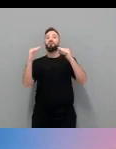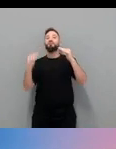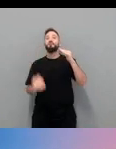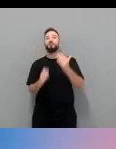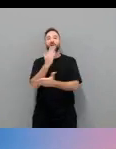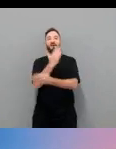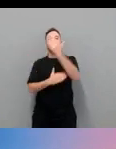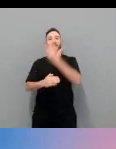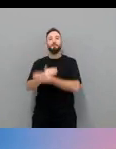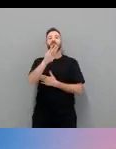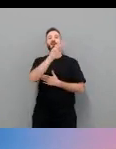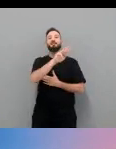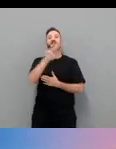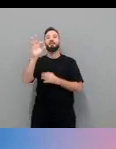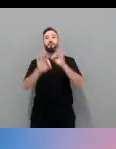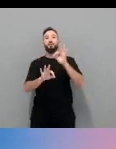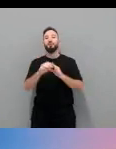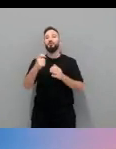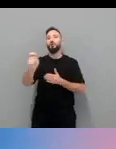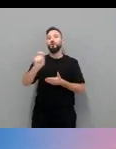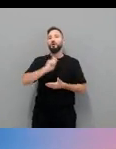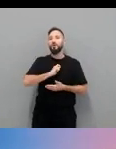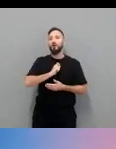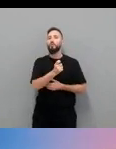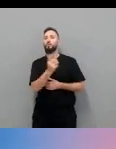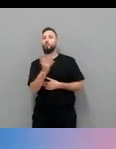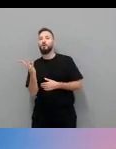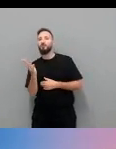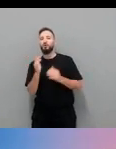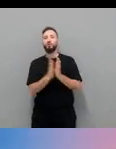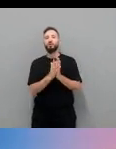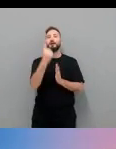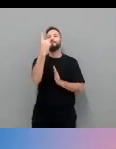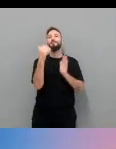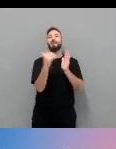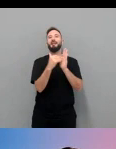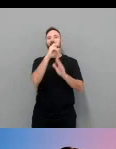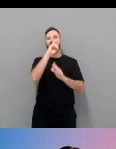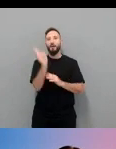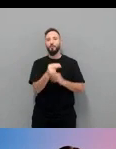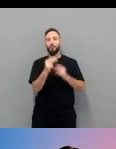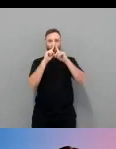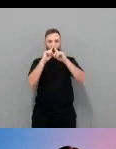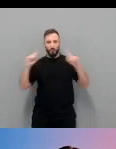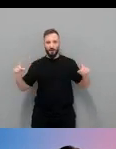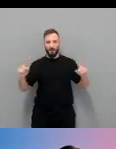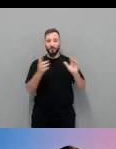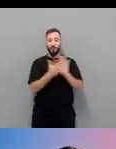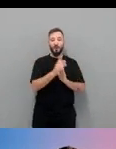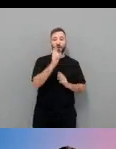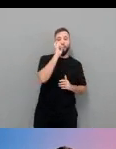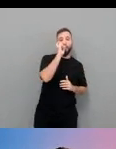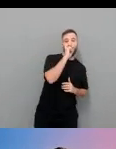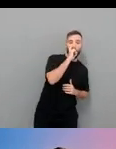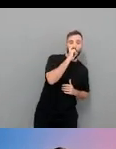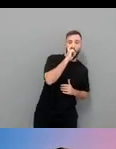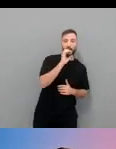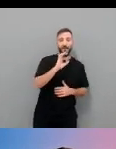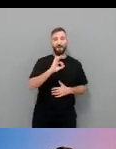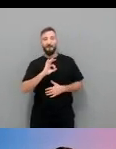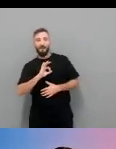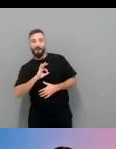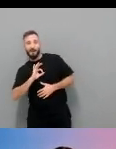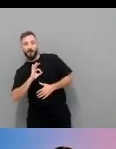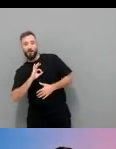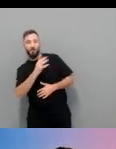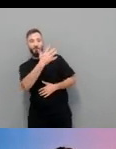de 1.000 euros al año. Se paga cada 6 meses, en los meses de julio y enero, 500 euros